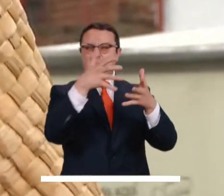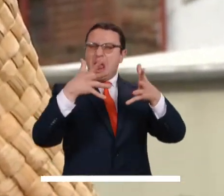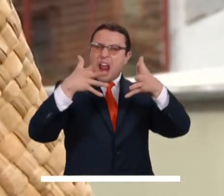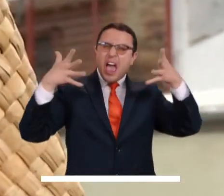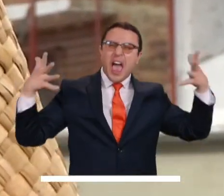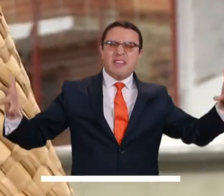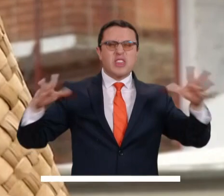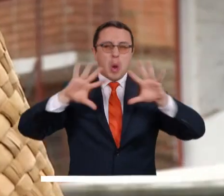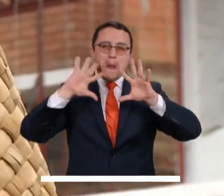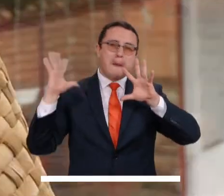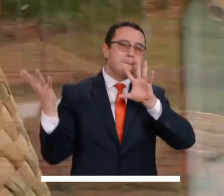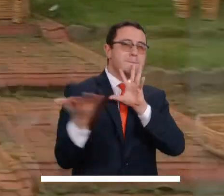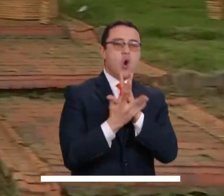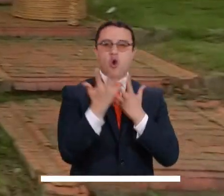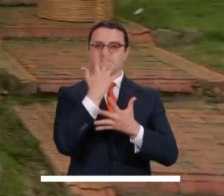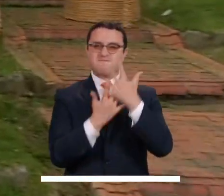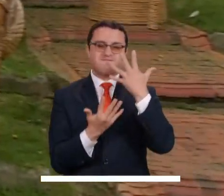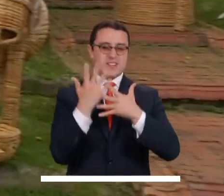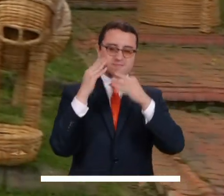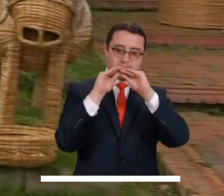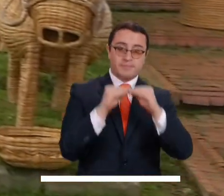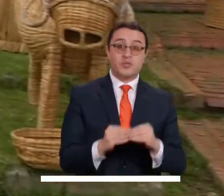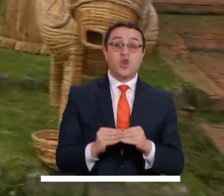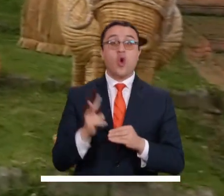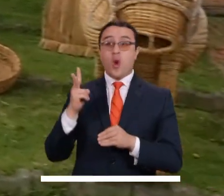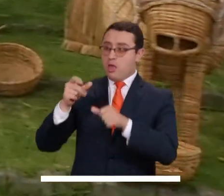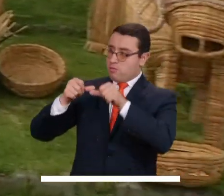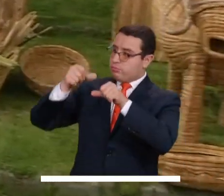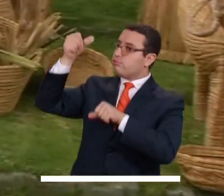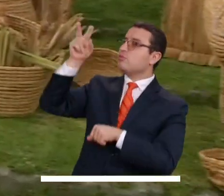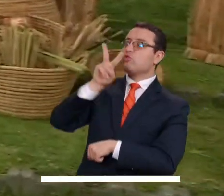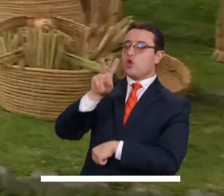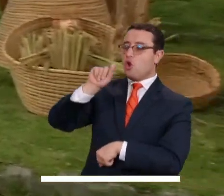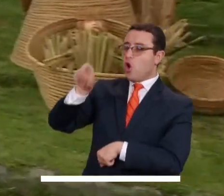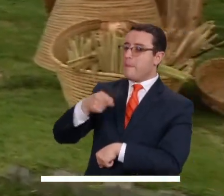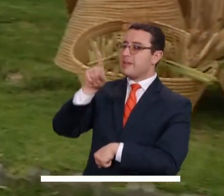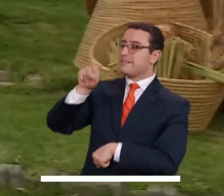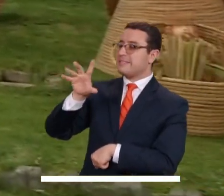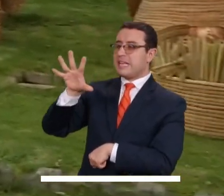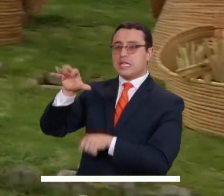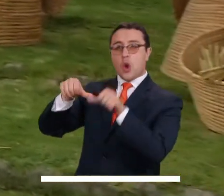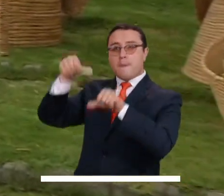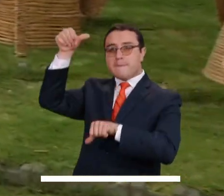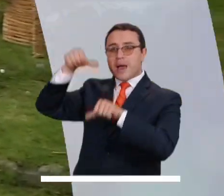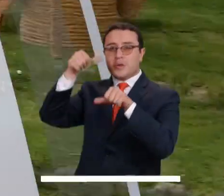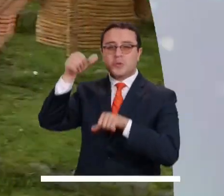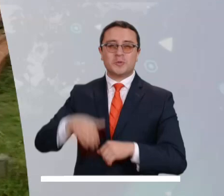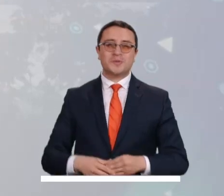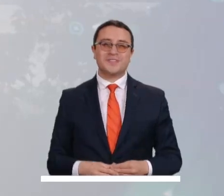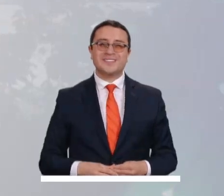mundo, donde una de sus figuras tiene más de 2,65 metros de altura.